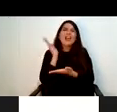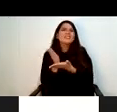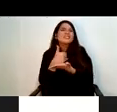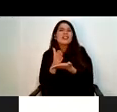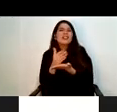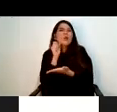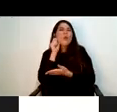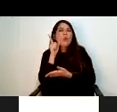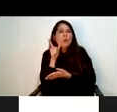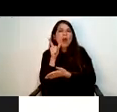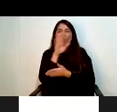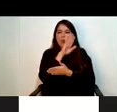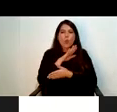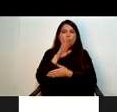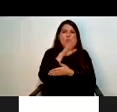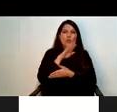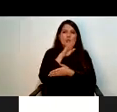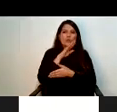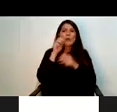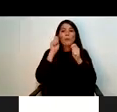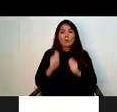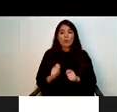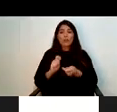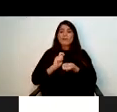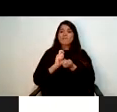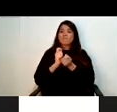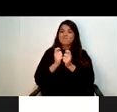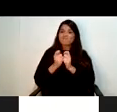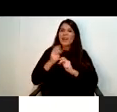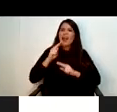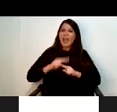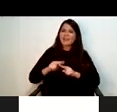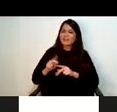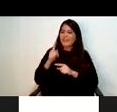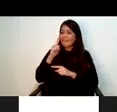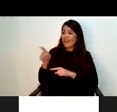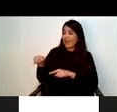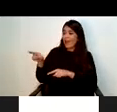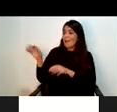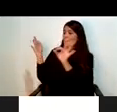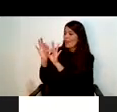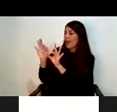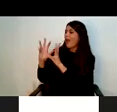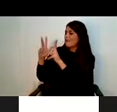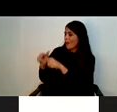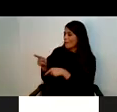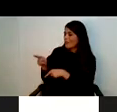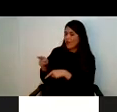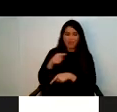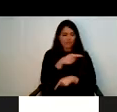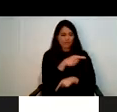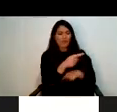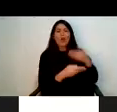a utilizar para poder hacer ver a esa familia de que la conducta